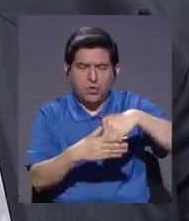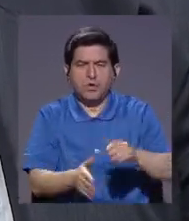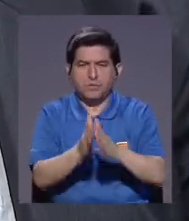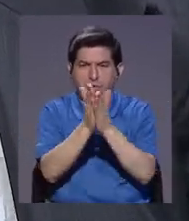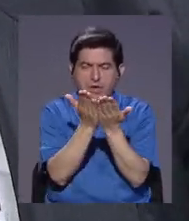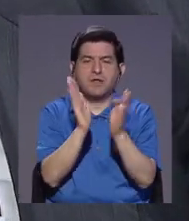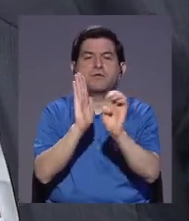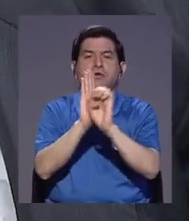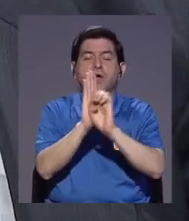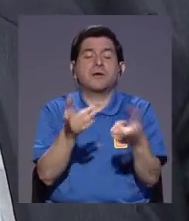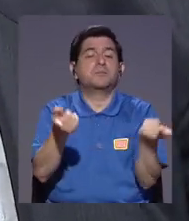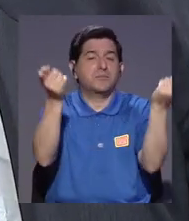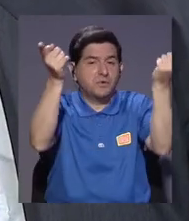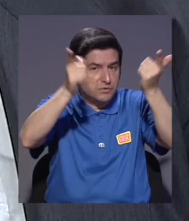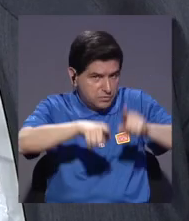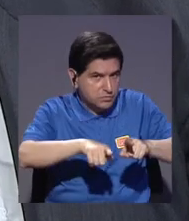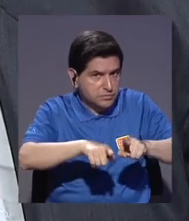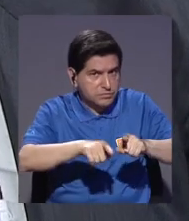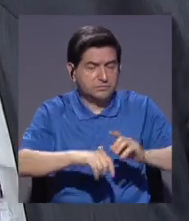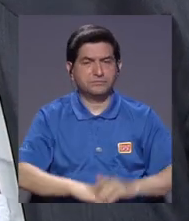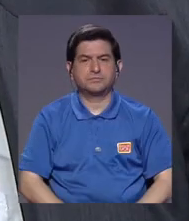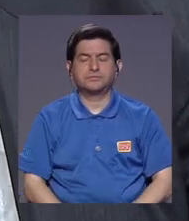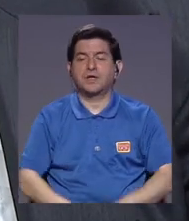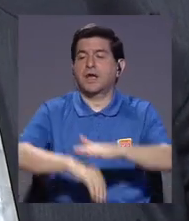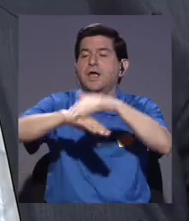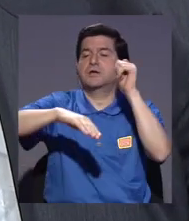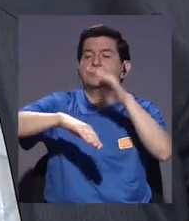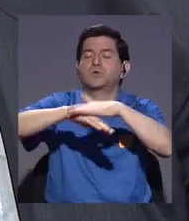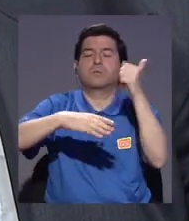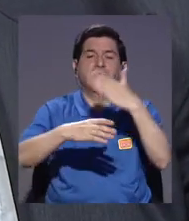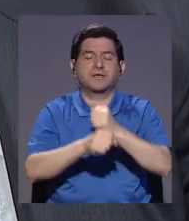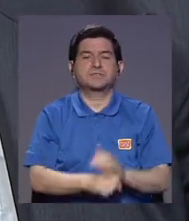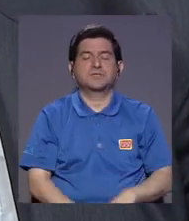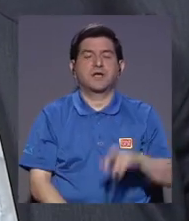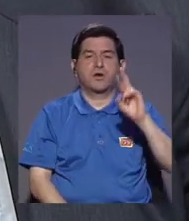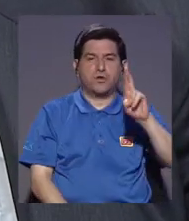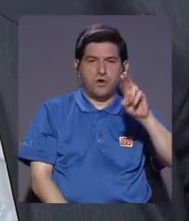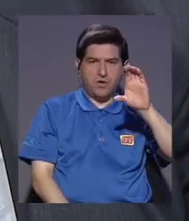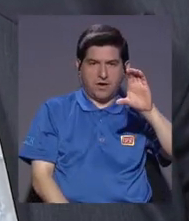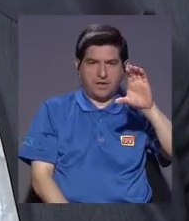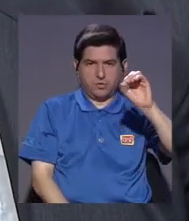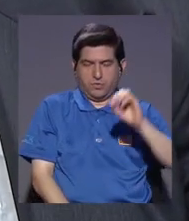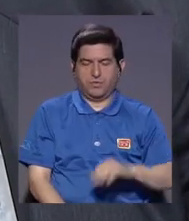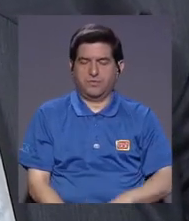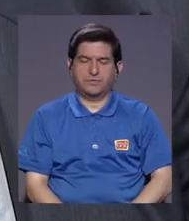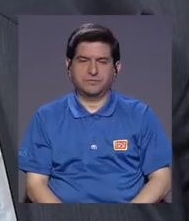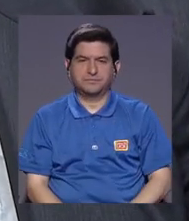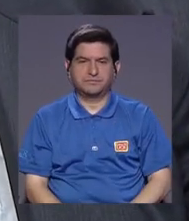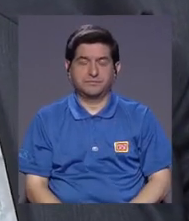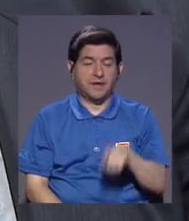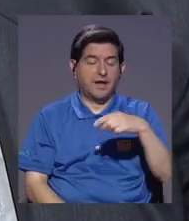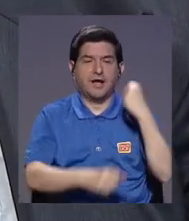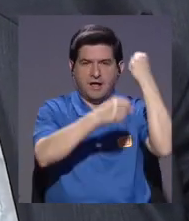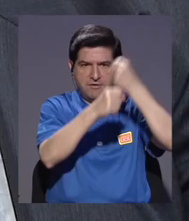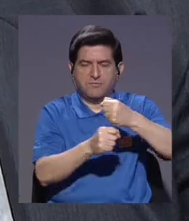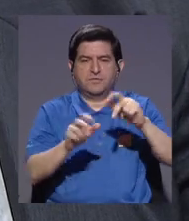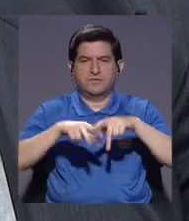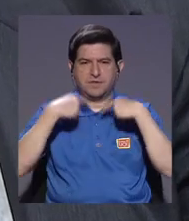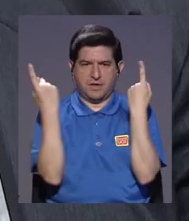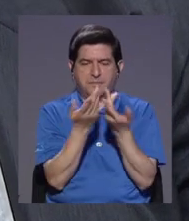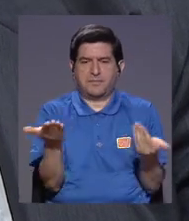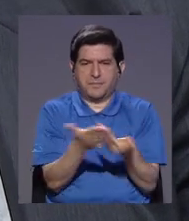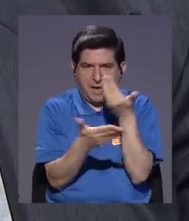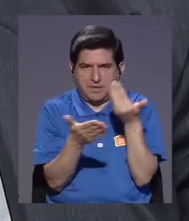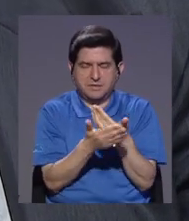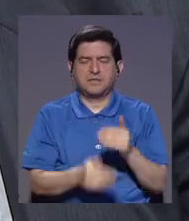libro como ejemplo de lo que fue aquello es la convocatoria aquí eso lo digo carazo para fundar el